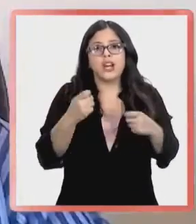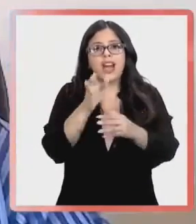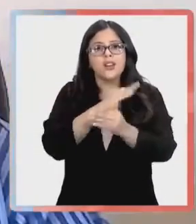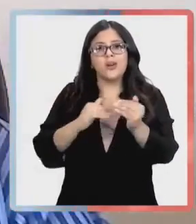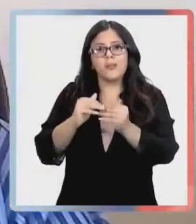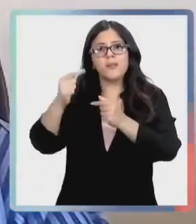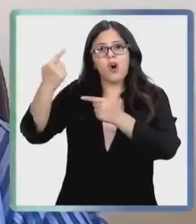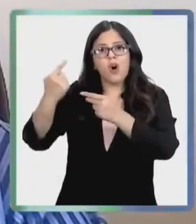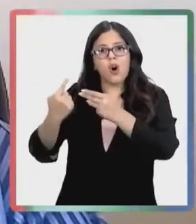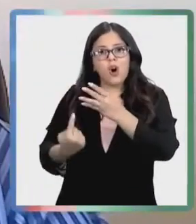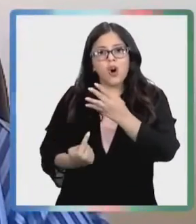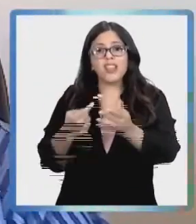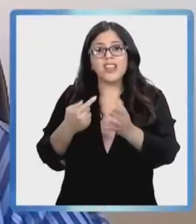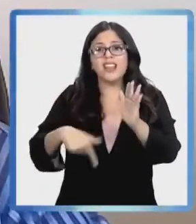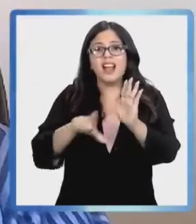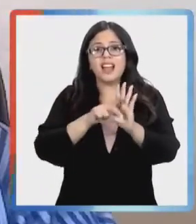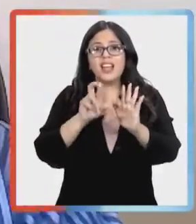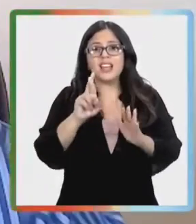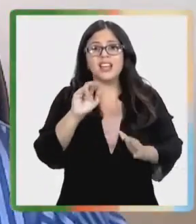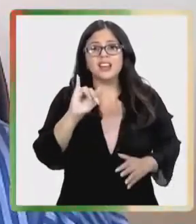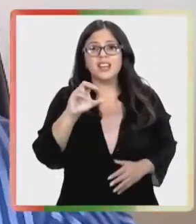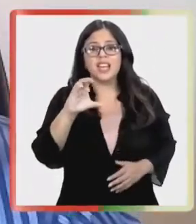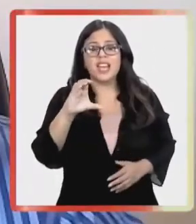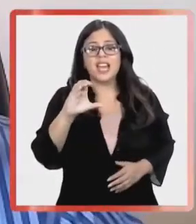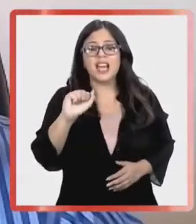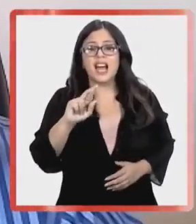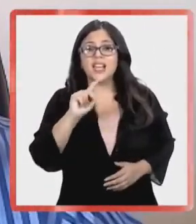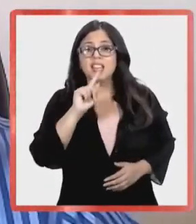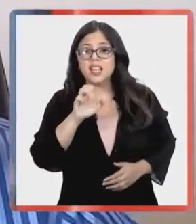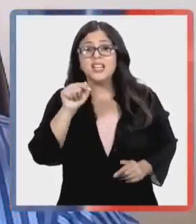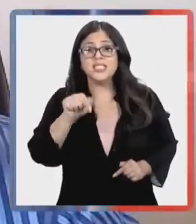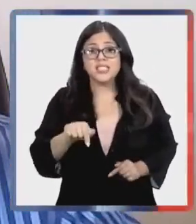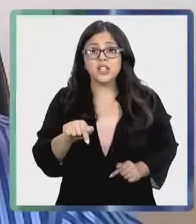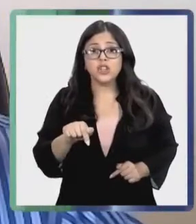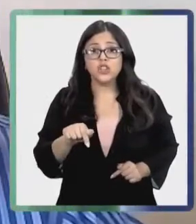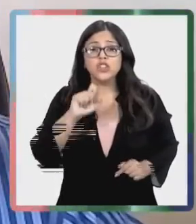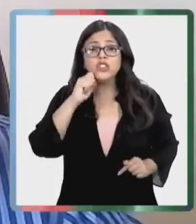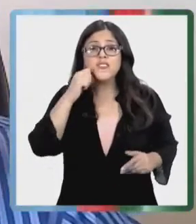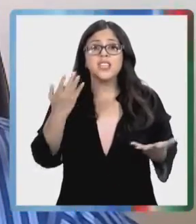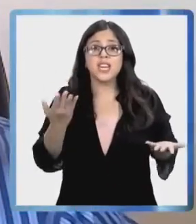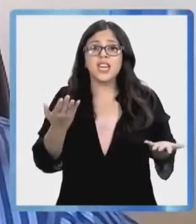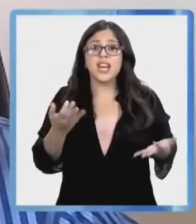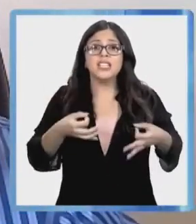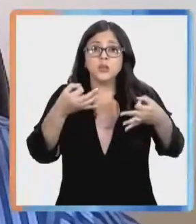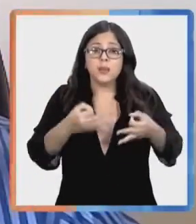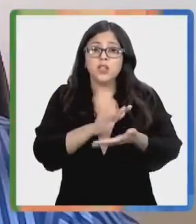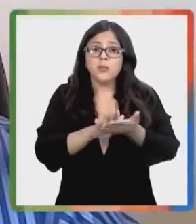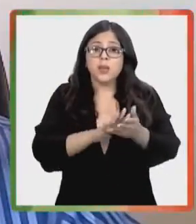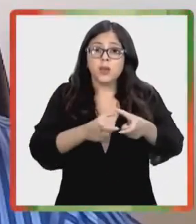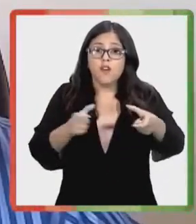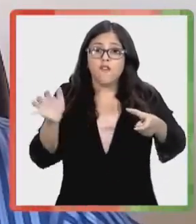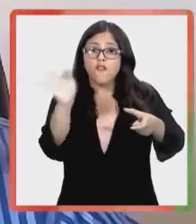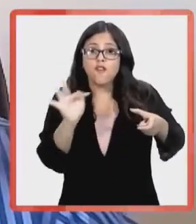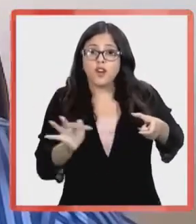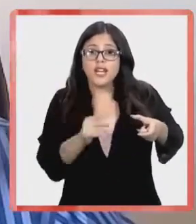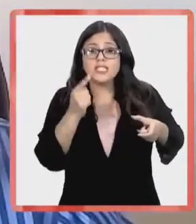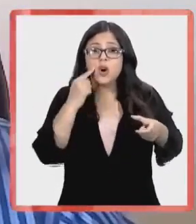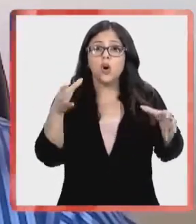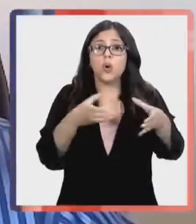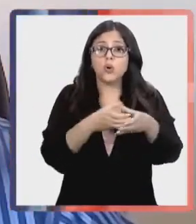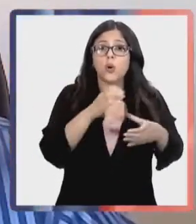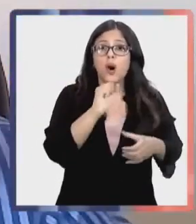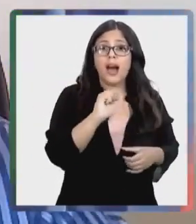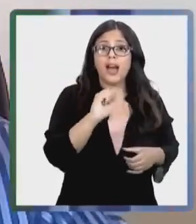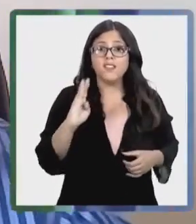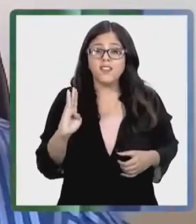que tienen los otros, la Ricarte, y esto está vía aseguramiento de las coberturas del FONASA. Acuérdese usted que el FONASA en los grupos